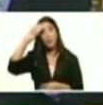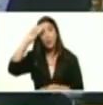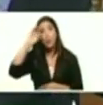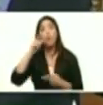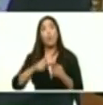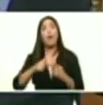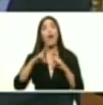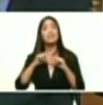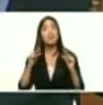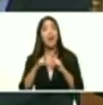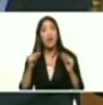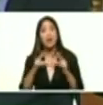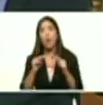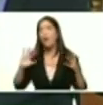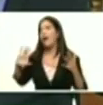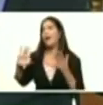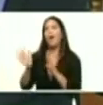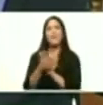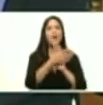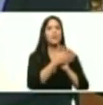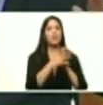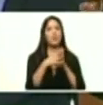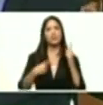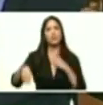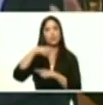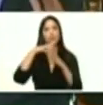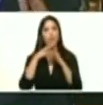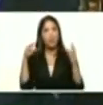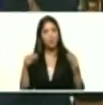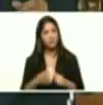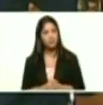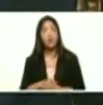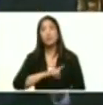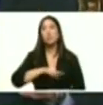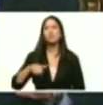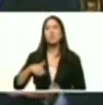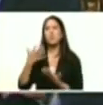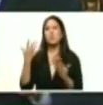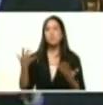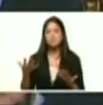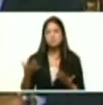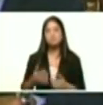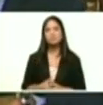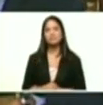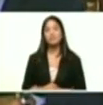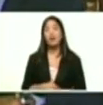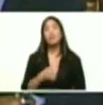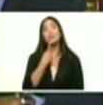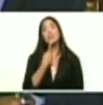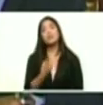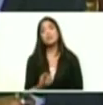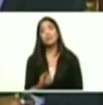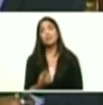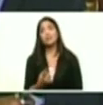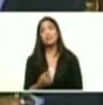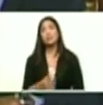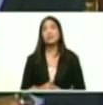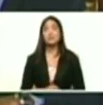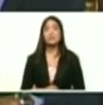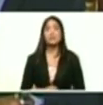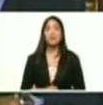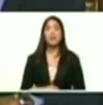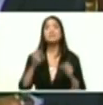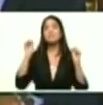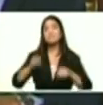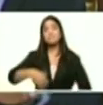Nicaragua. Acabar con todos nosotros. Y nosotros terminemos en el destino manifiesto diciendo, sir, yes sir,